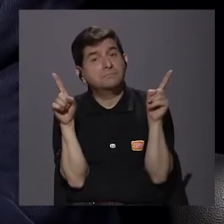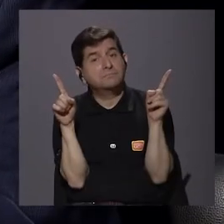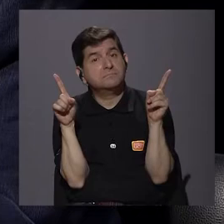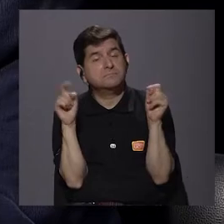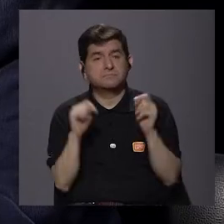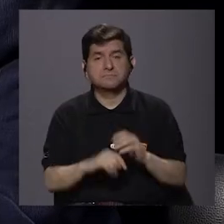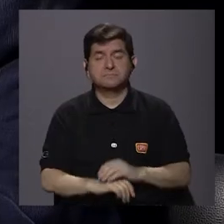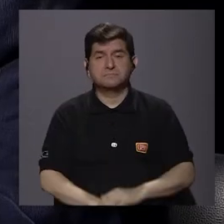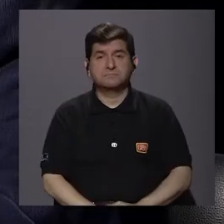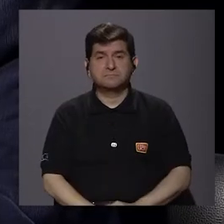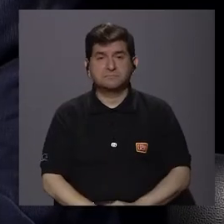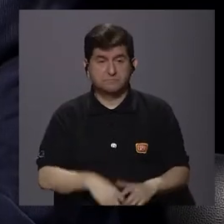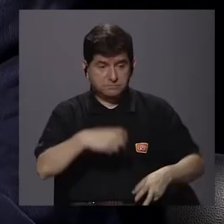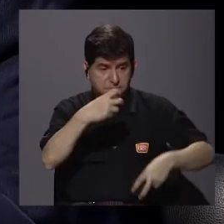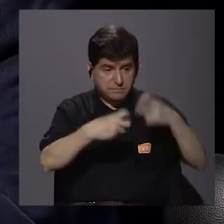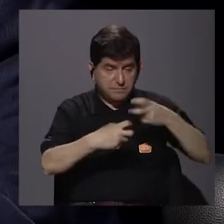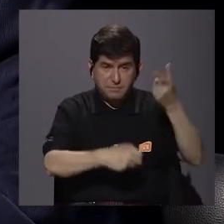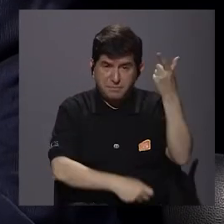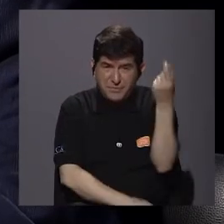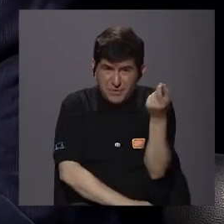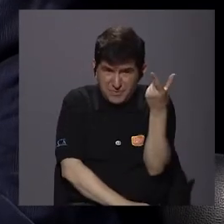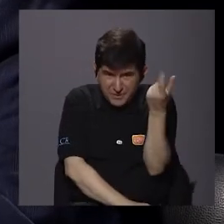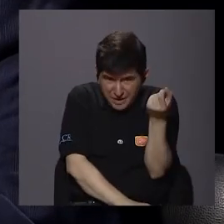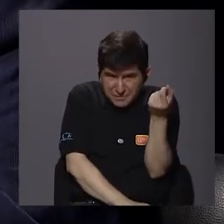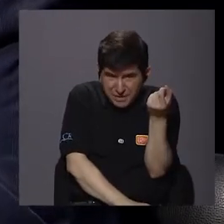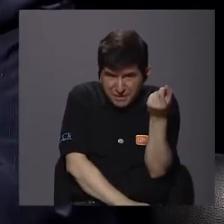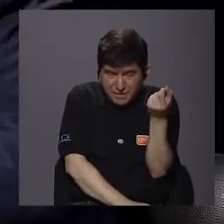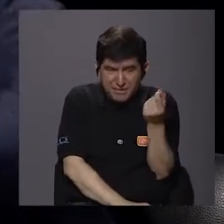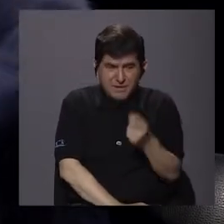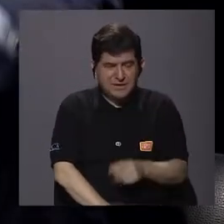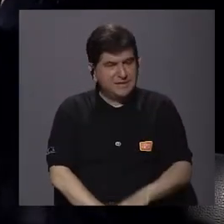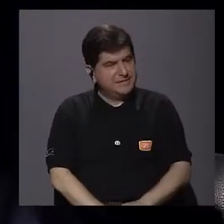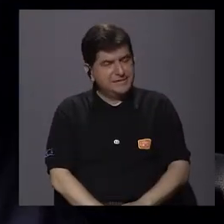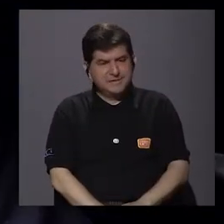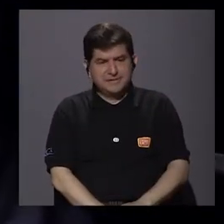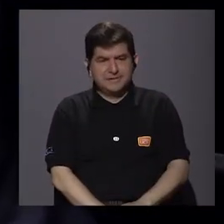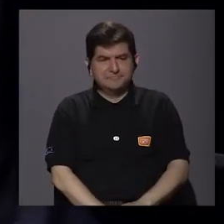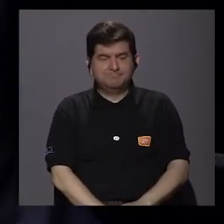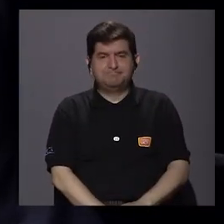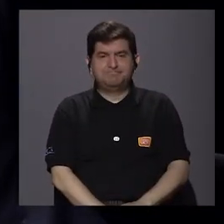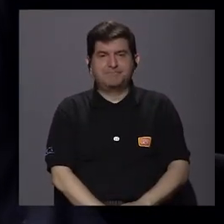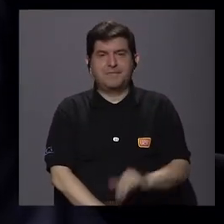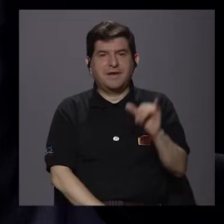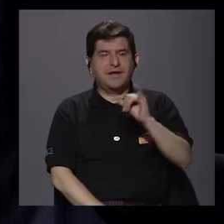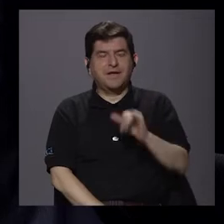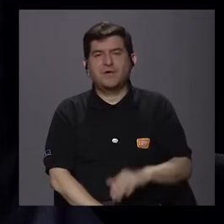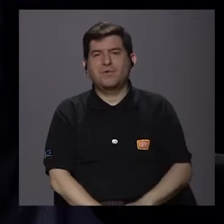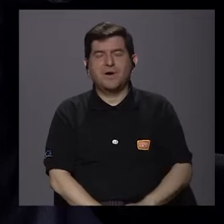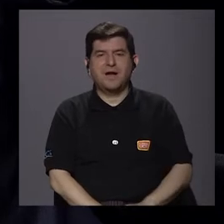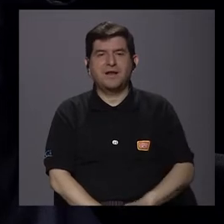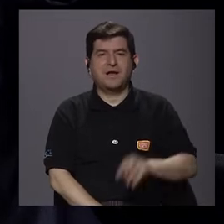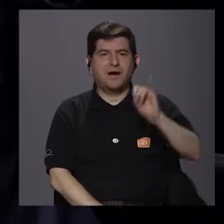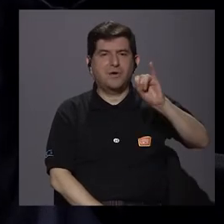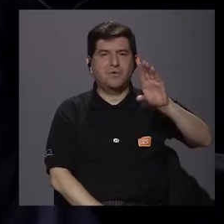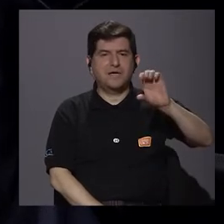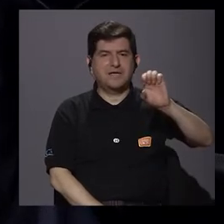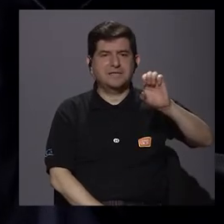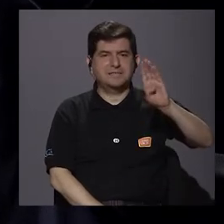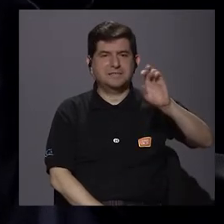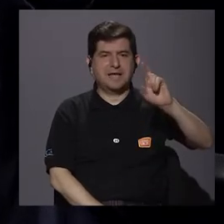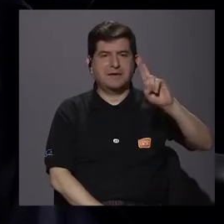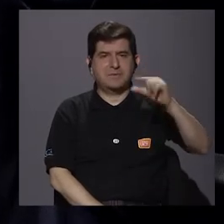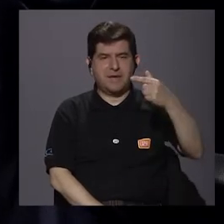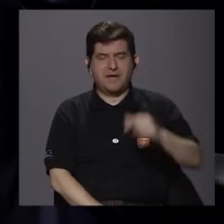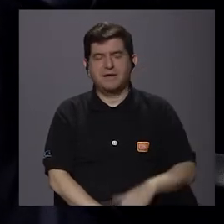otra parte el problema de las pensiones como como el ice berg en